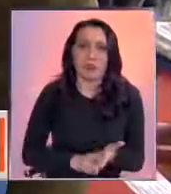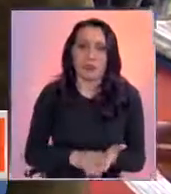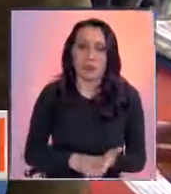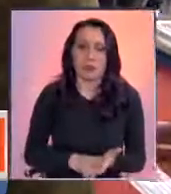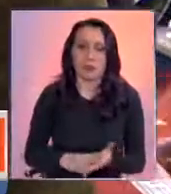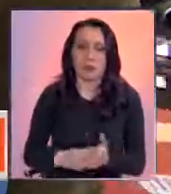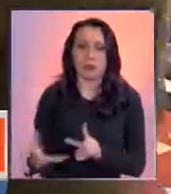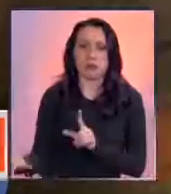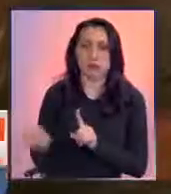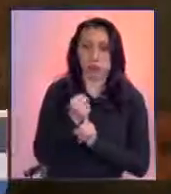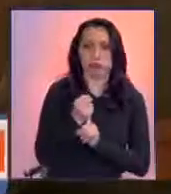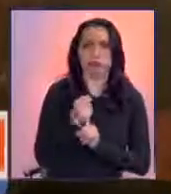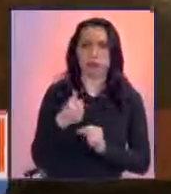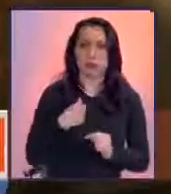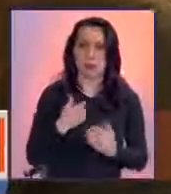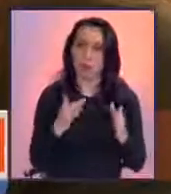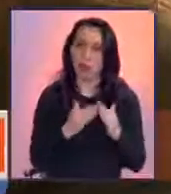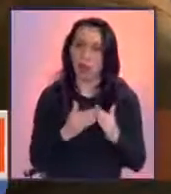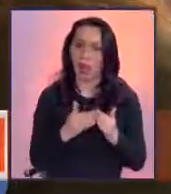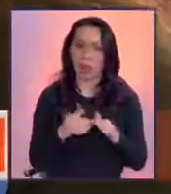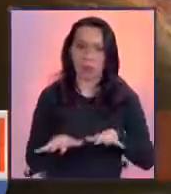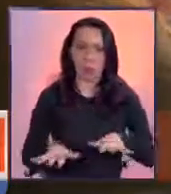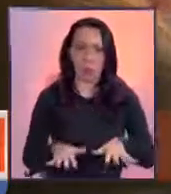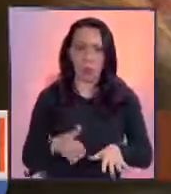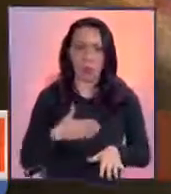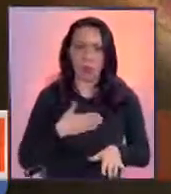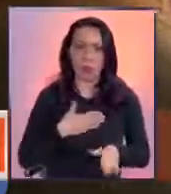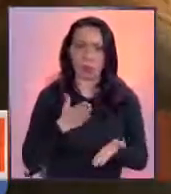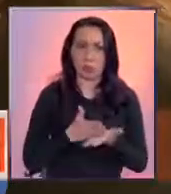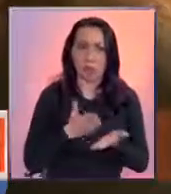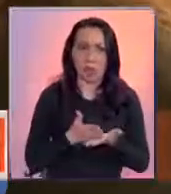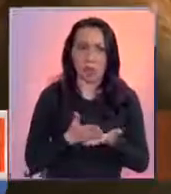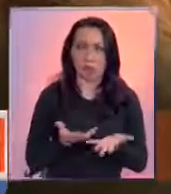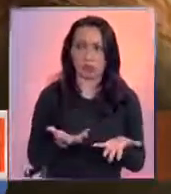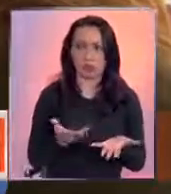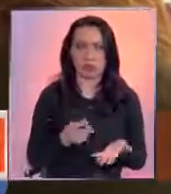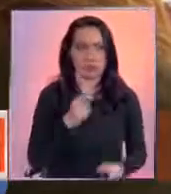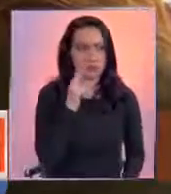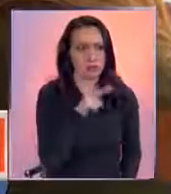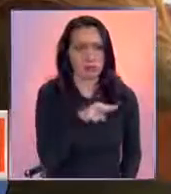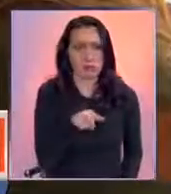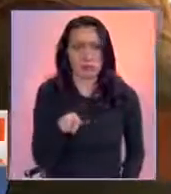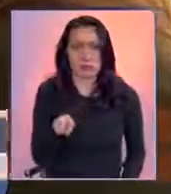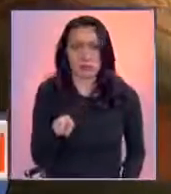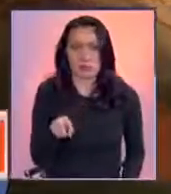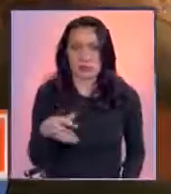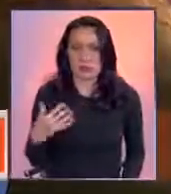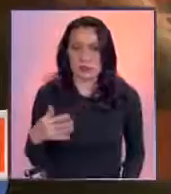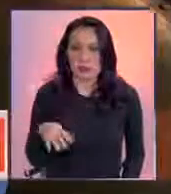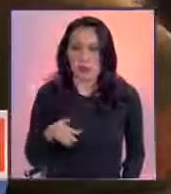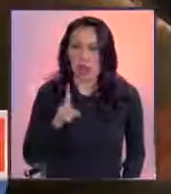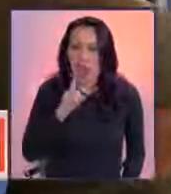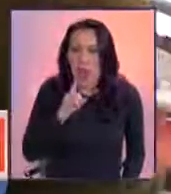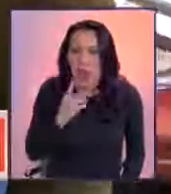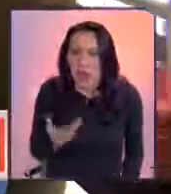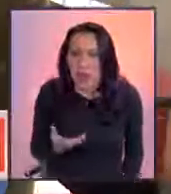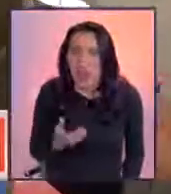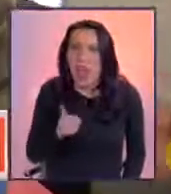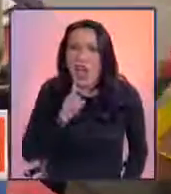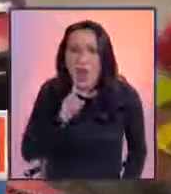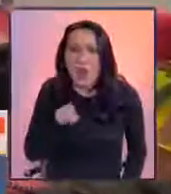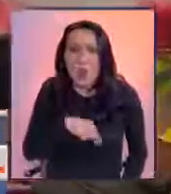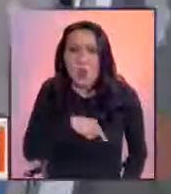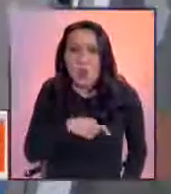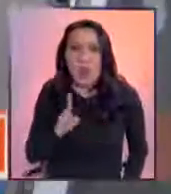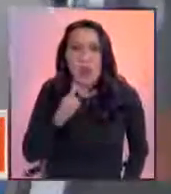violentado, como que esta es tu casa, aquí están tus cosas, la del colegio, y de repente ver así quién fue, quién hizo este daño